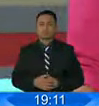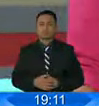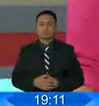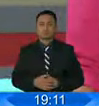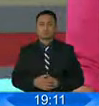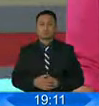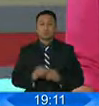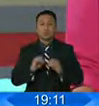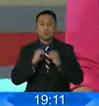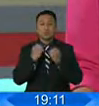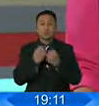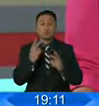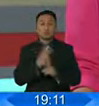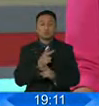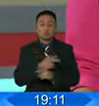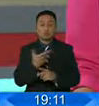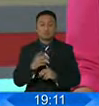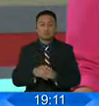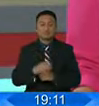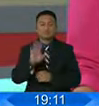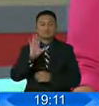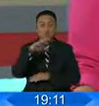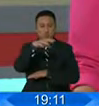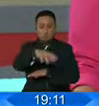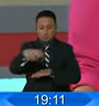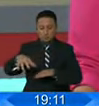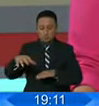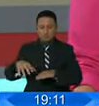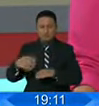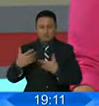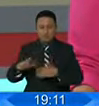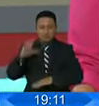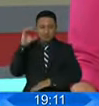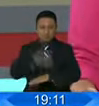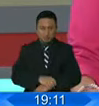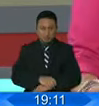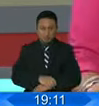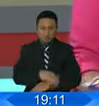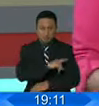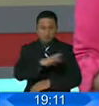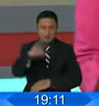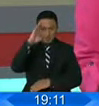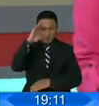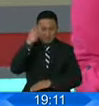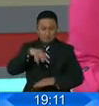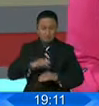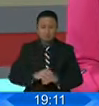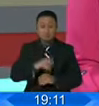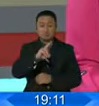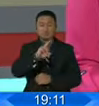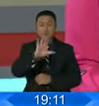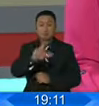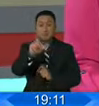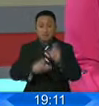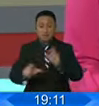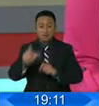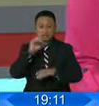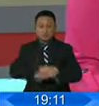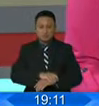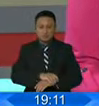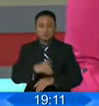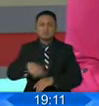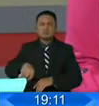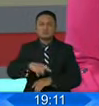Una red delictiva que operaba en 5 provincias del país fue desarticulada por elementos de la Policía Nacional. 25 personas fueron detenidas, entre